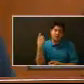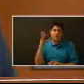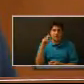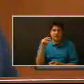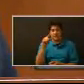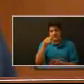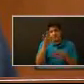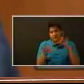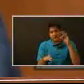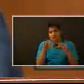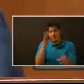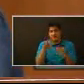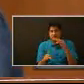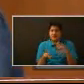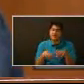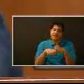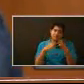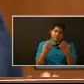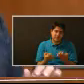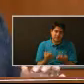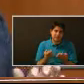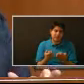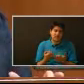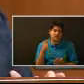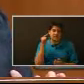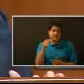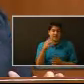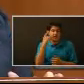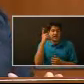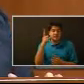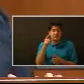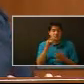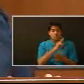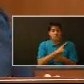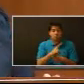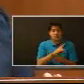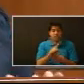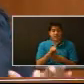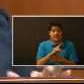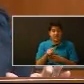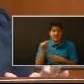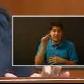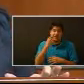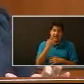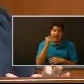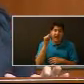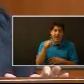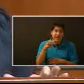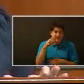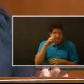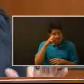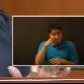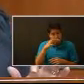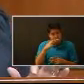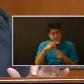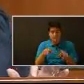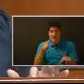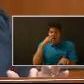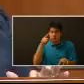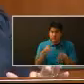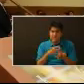Jueces. Entonces, allí el Señor está utilizando a Débora, pero también le está diciendo a Barak,